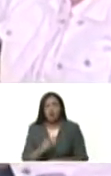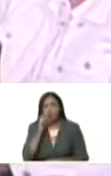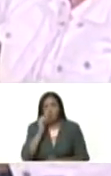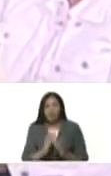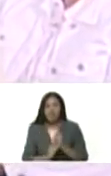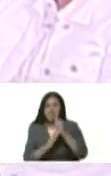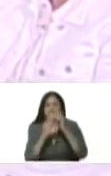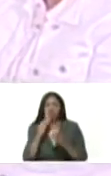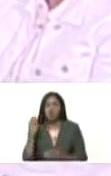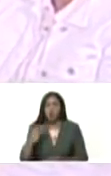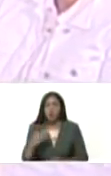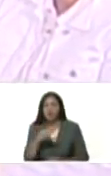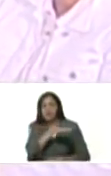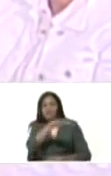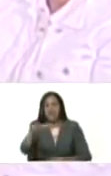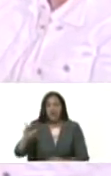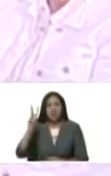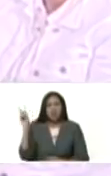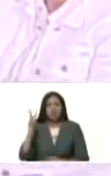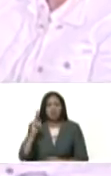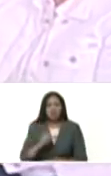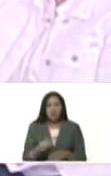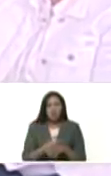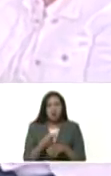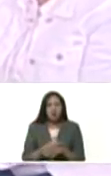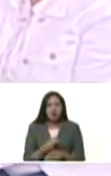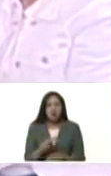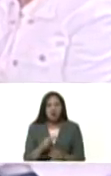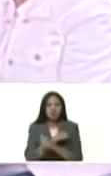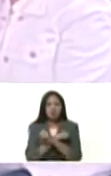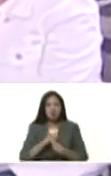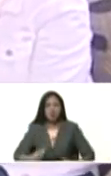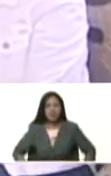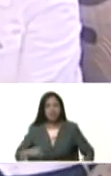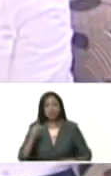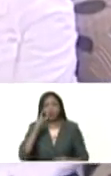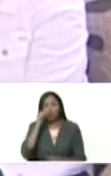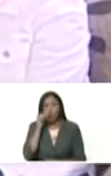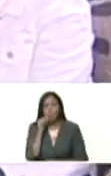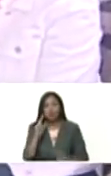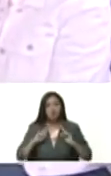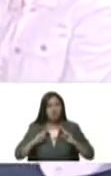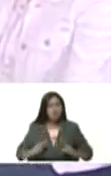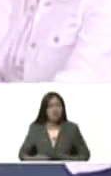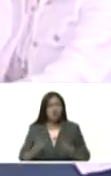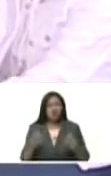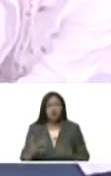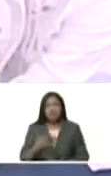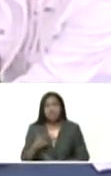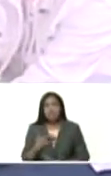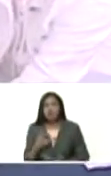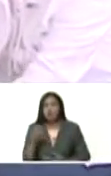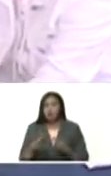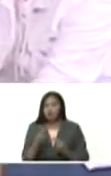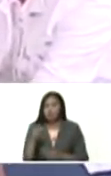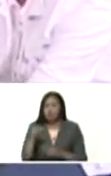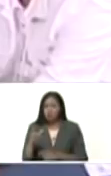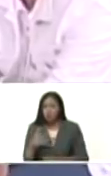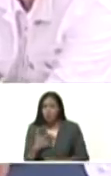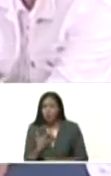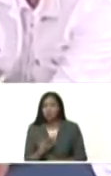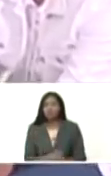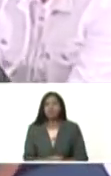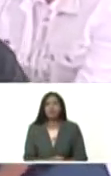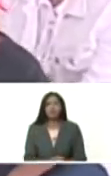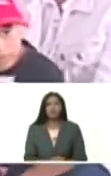joven del llano venezolano, gobernador de Portuguesa, y un hombre muy humano, muy sensible. ¿Cómo te sientes, Rafael, de